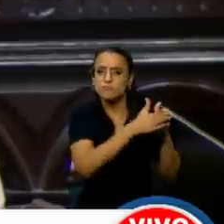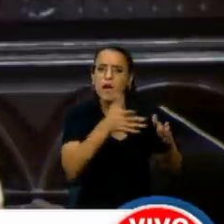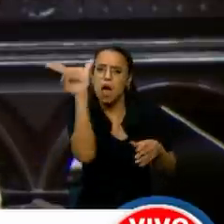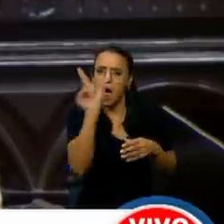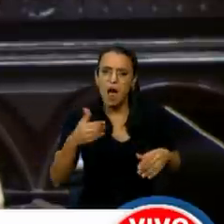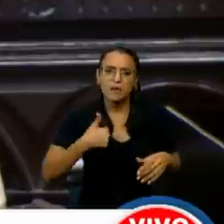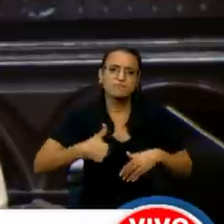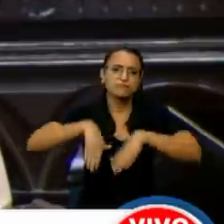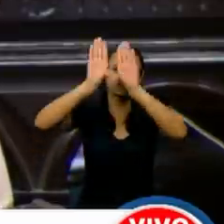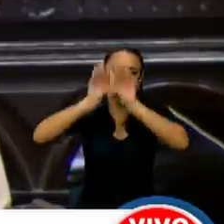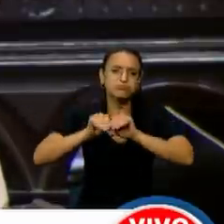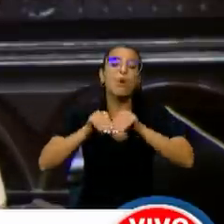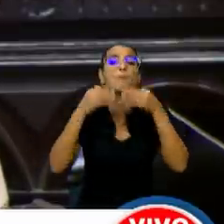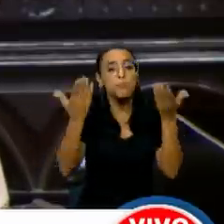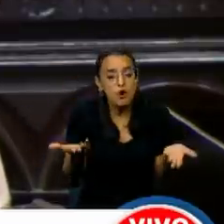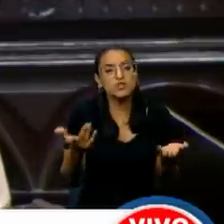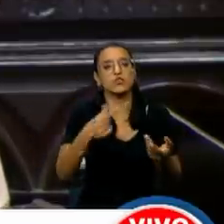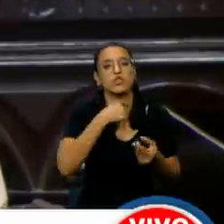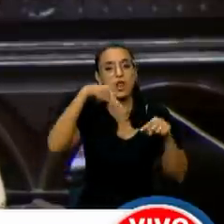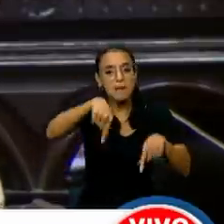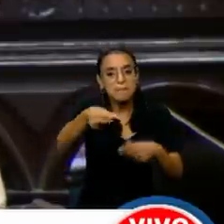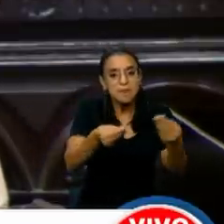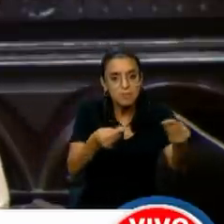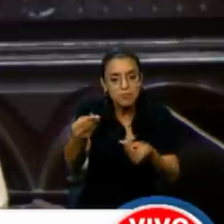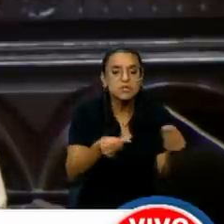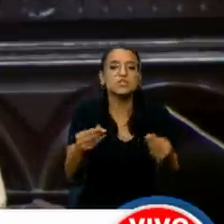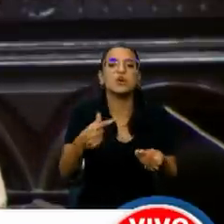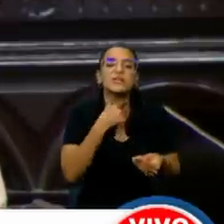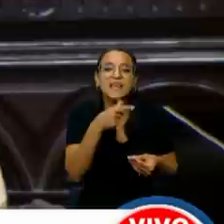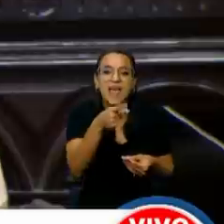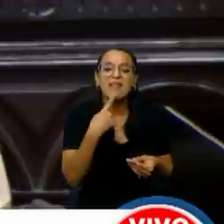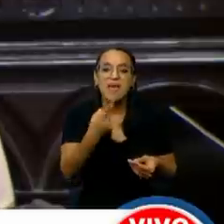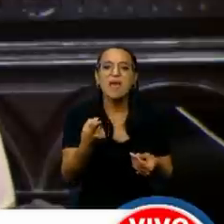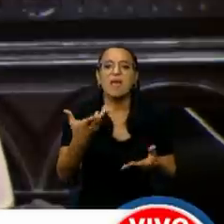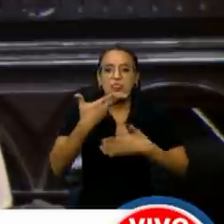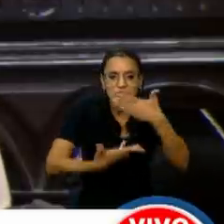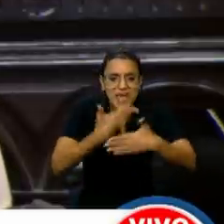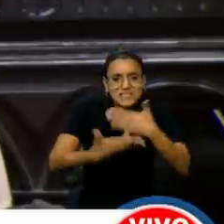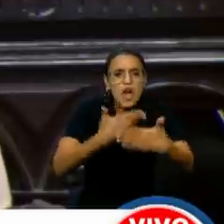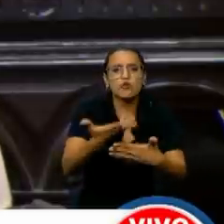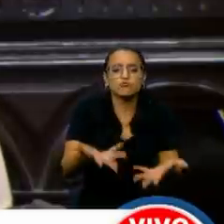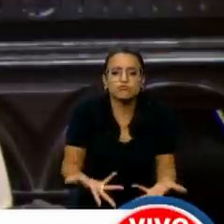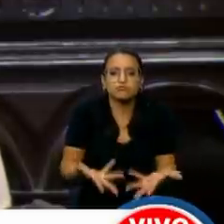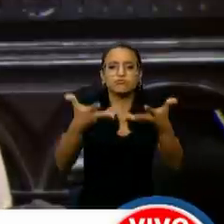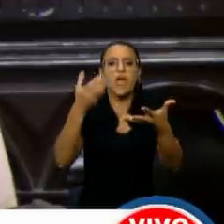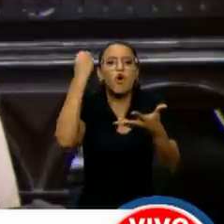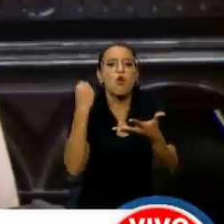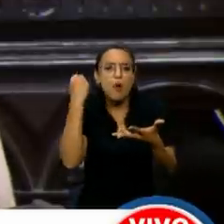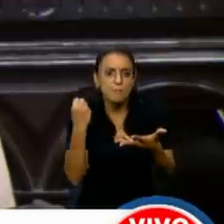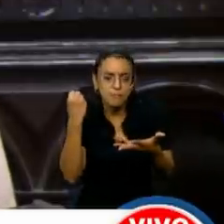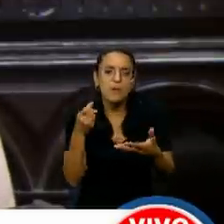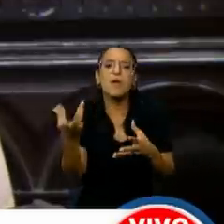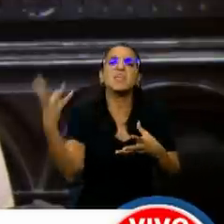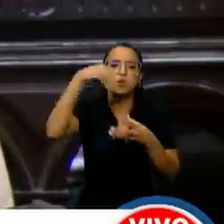ancho de nuestro país por eso creo que este presupuesto busca claramente el desarrollo del crecimiento económico con